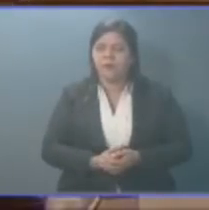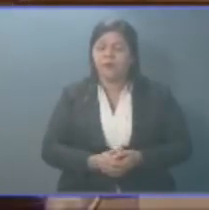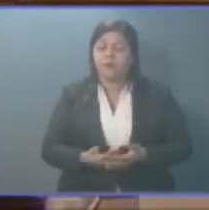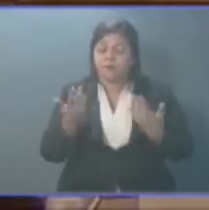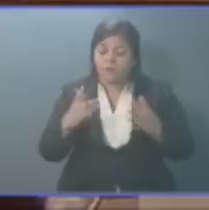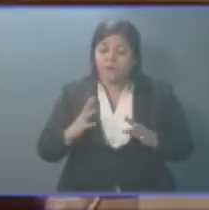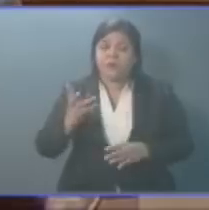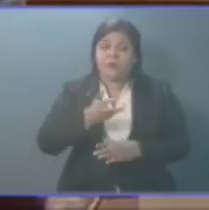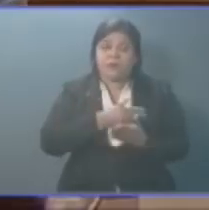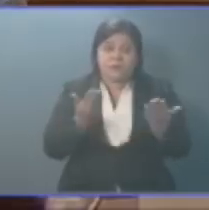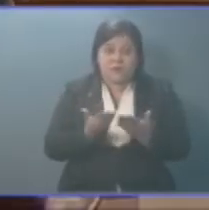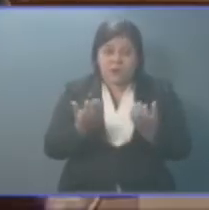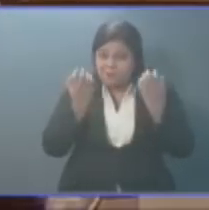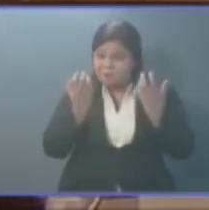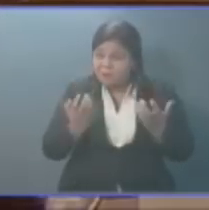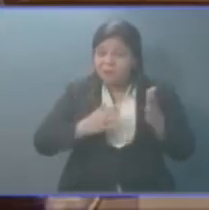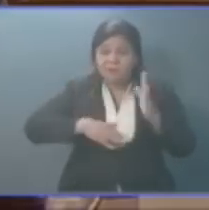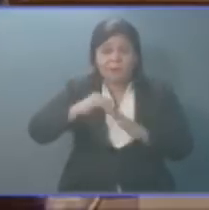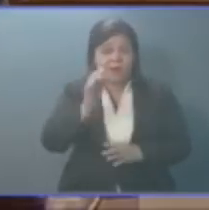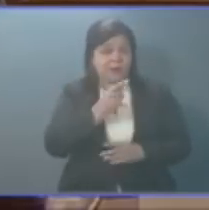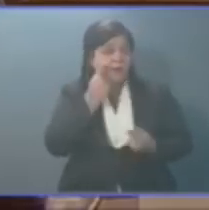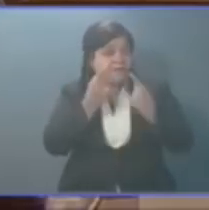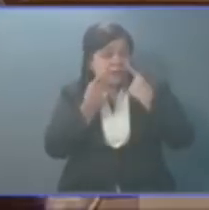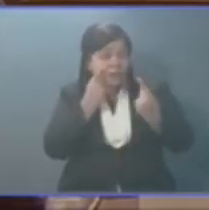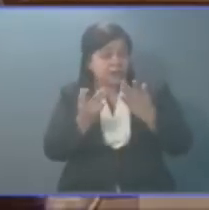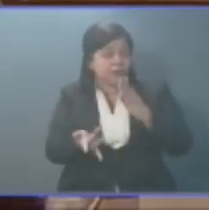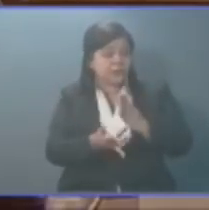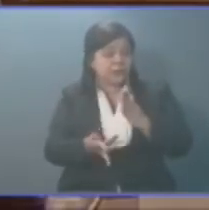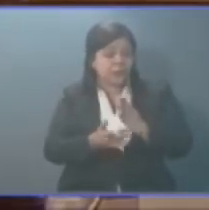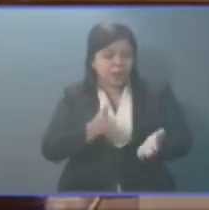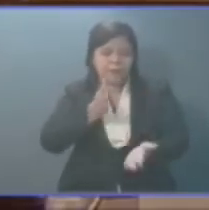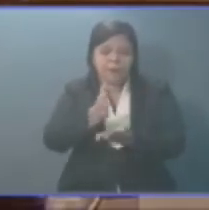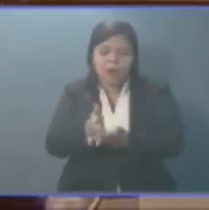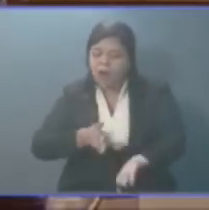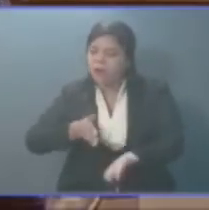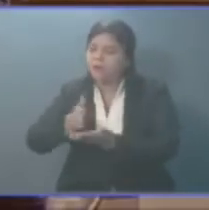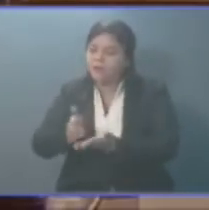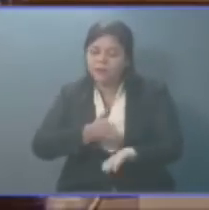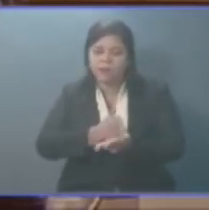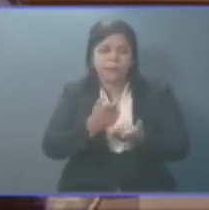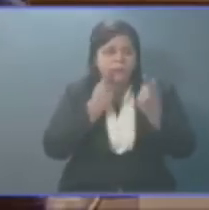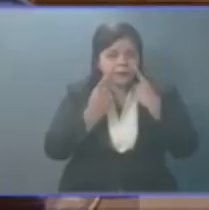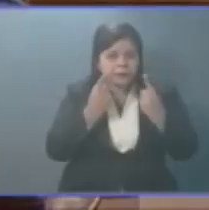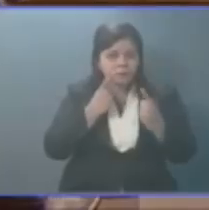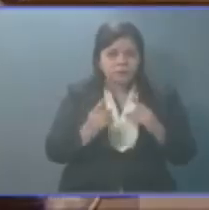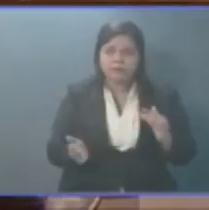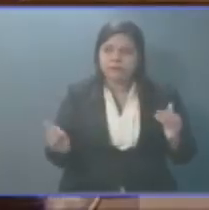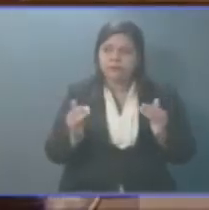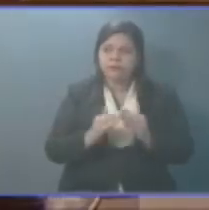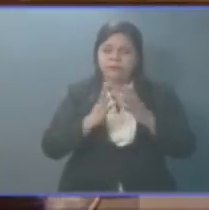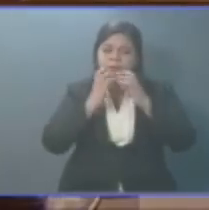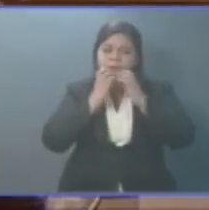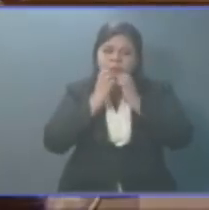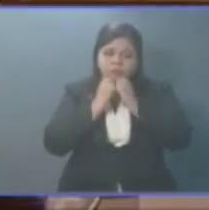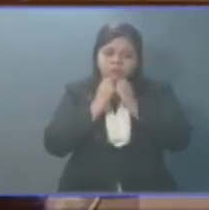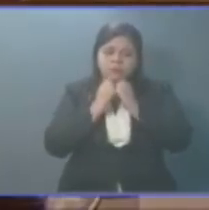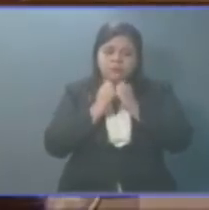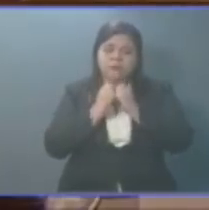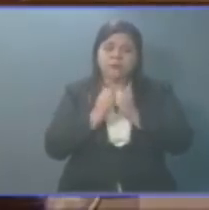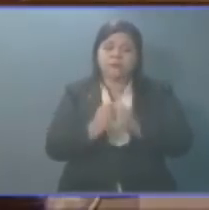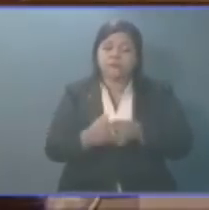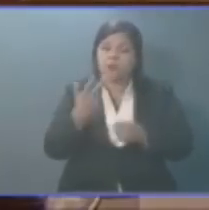Hemos realizado miles de visitas técnicas, al igual que supervisiones con tres